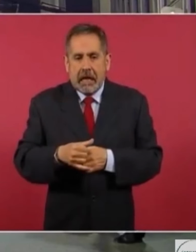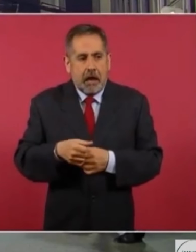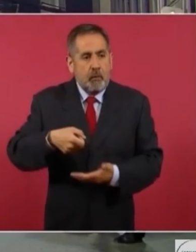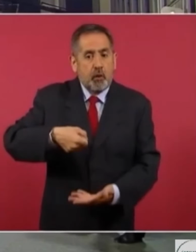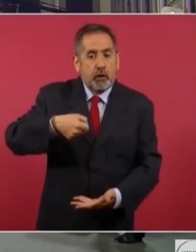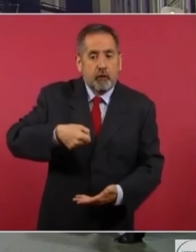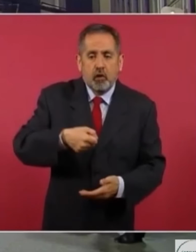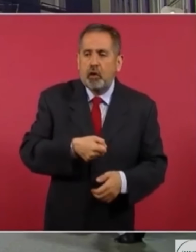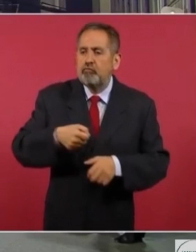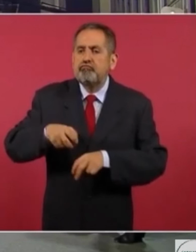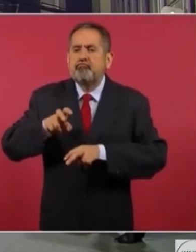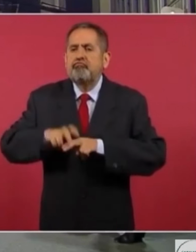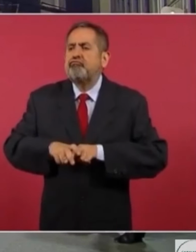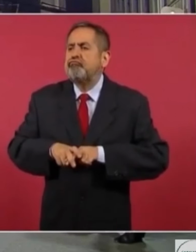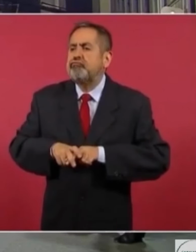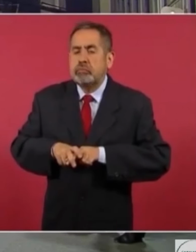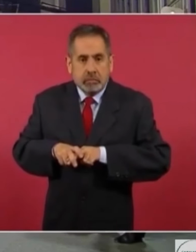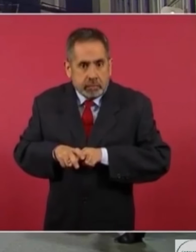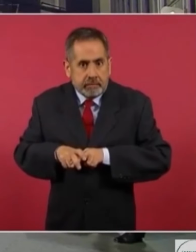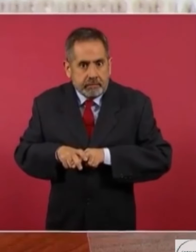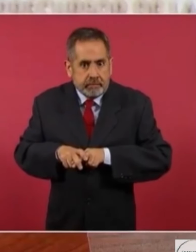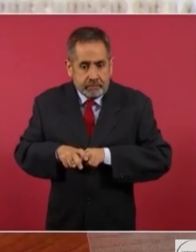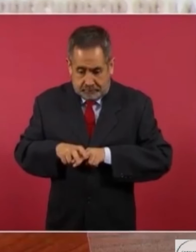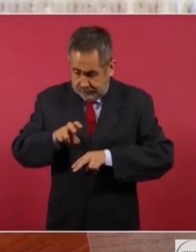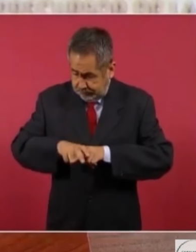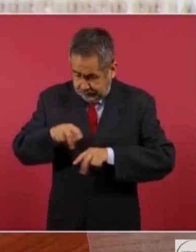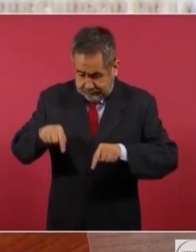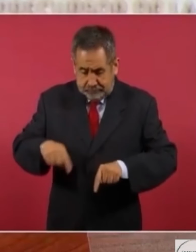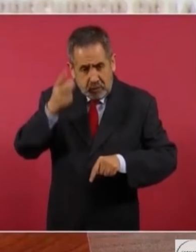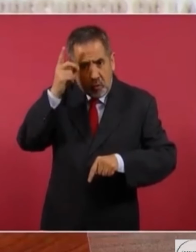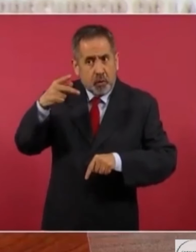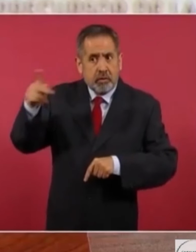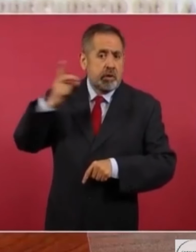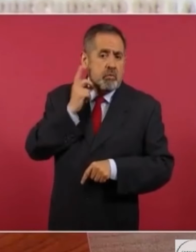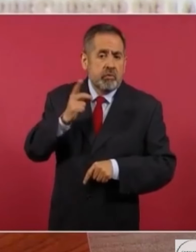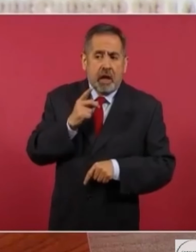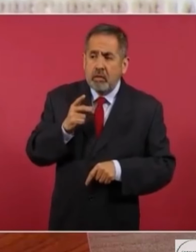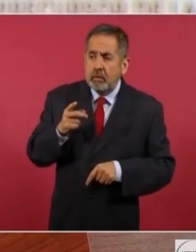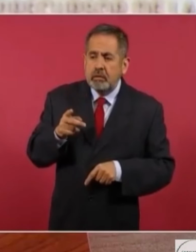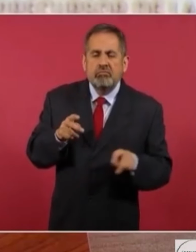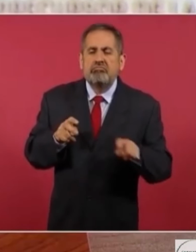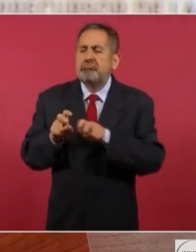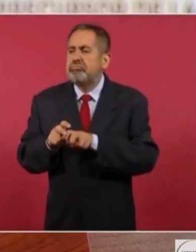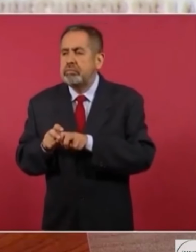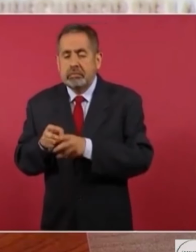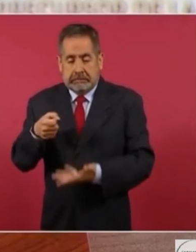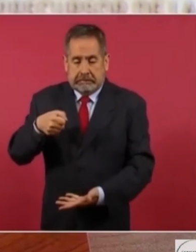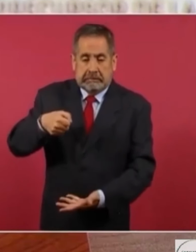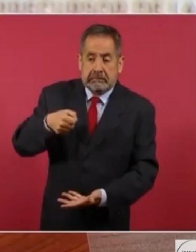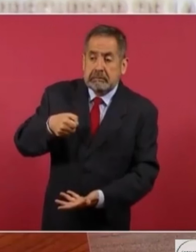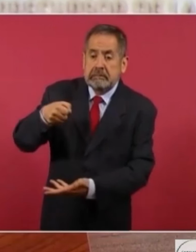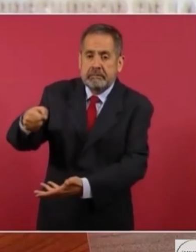Sí. Ya eso, ya no. Que no gasten en eso.